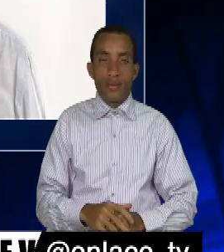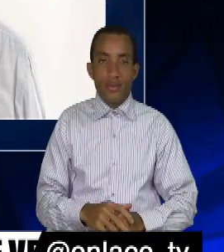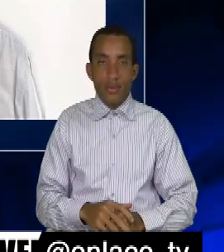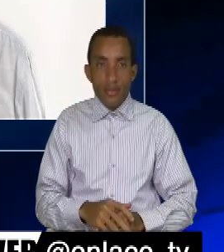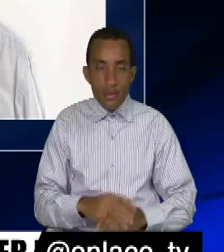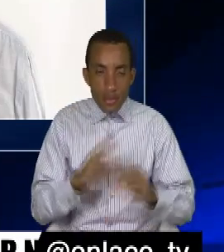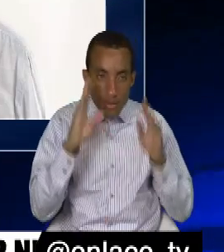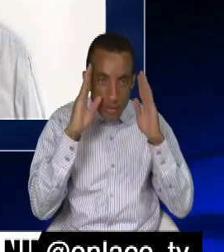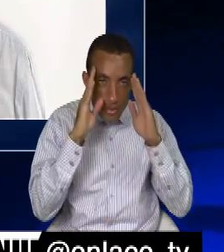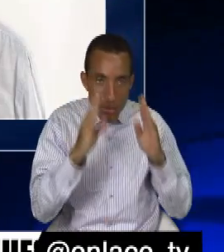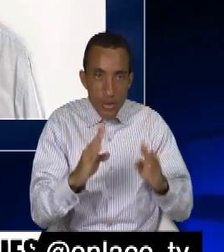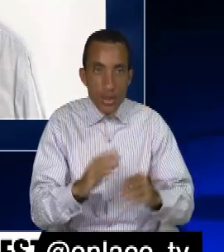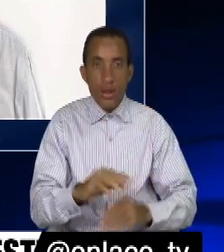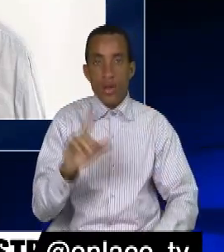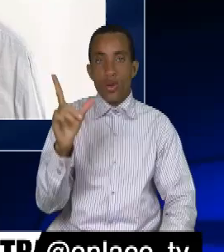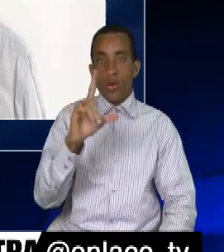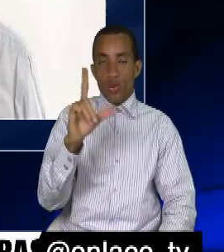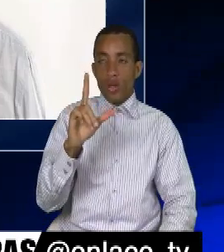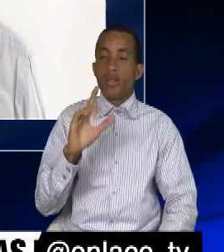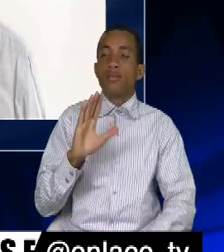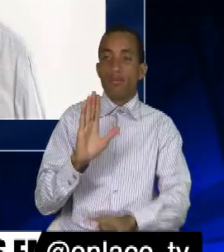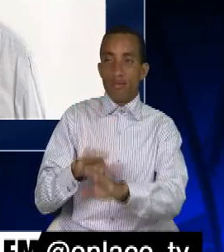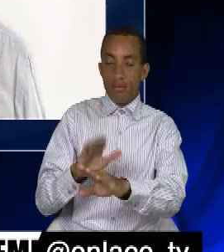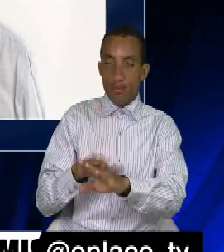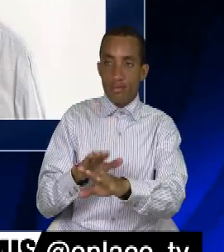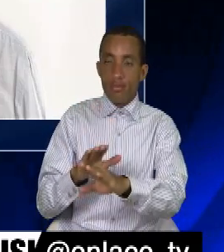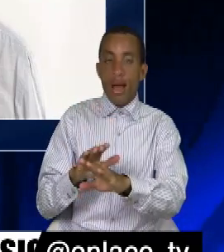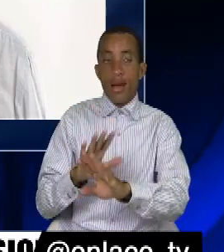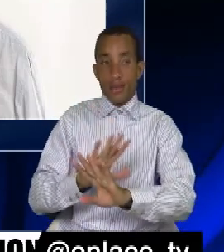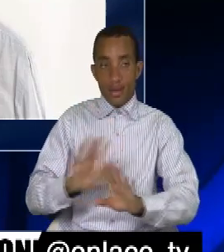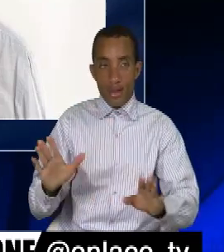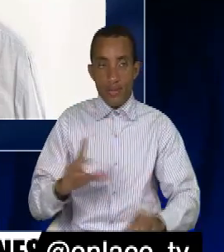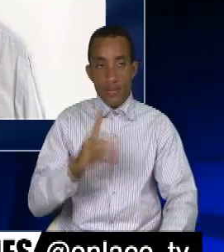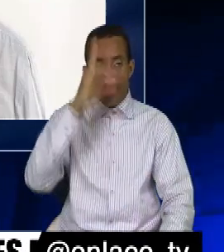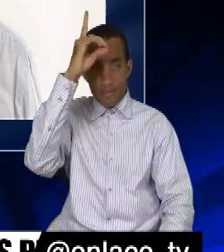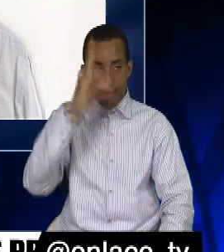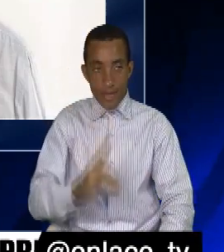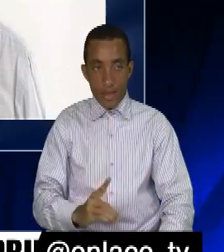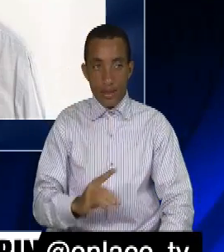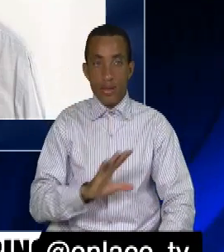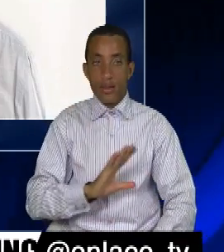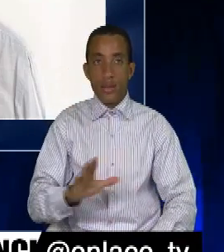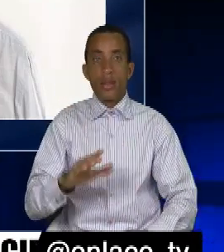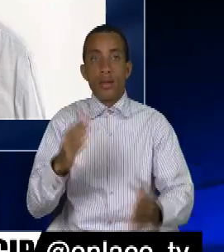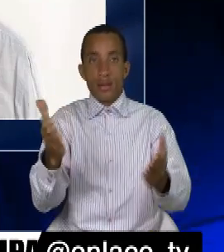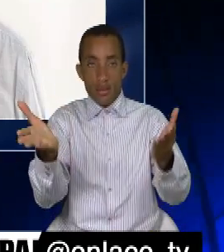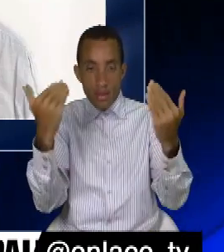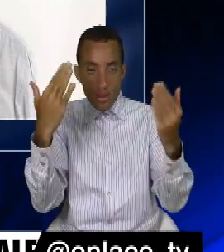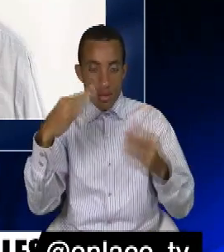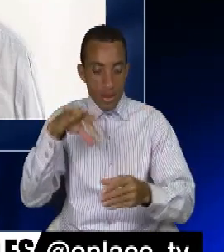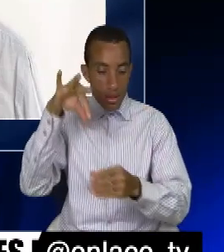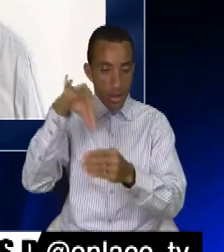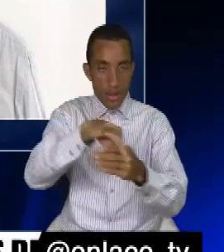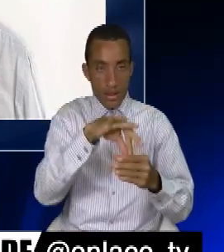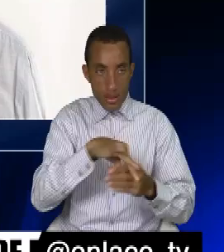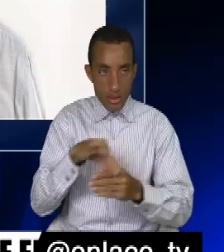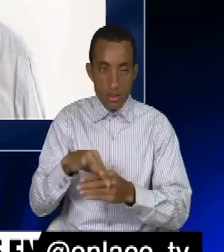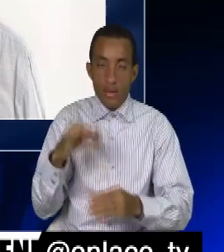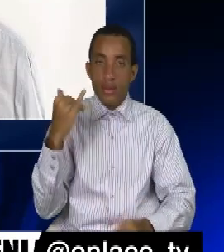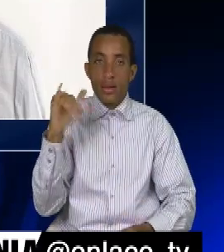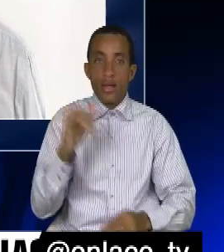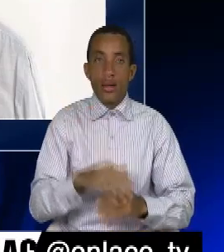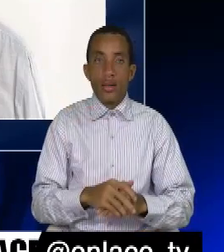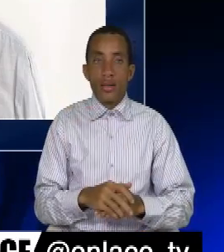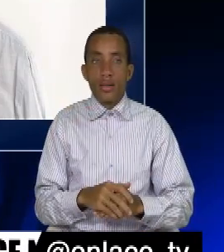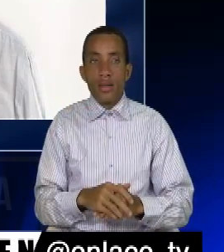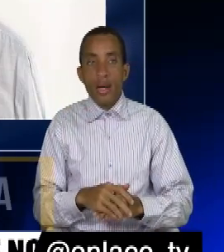efectivamente el lunes pasado fui notificado de ya la decisión que debemos convocar a elecciones. También he oído de la propia